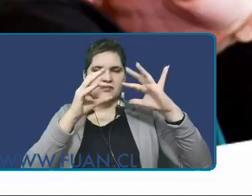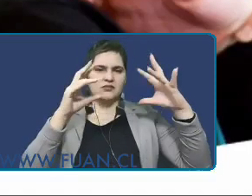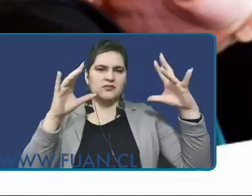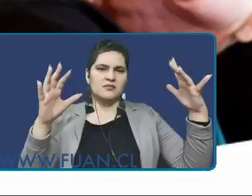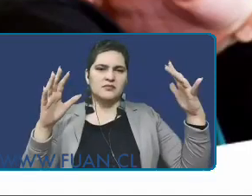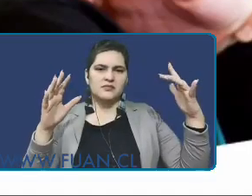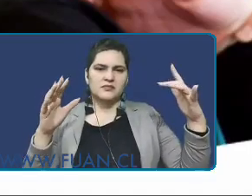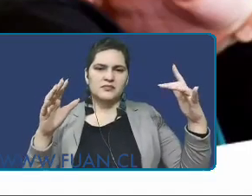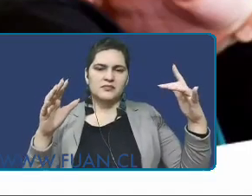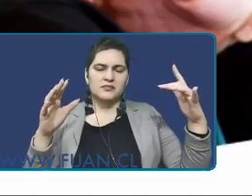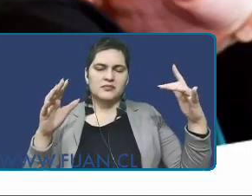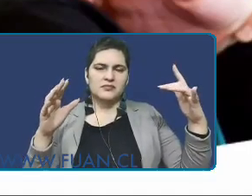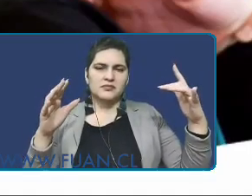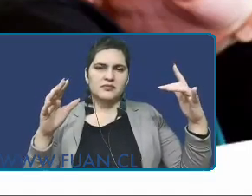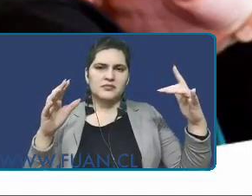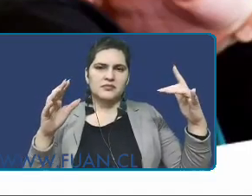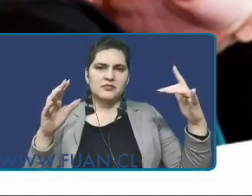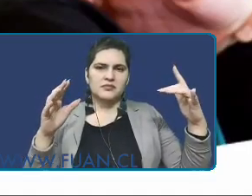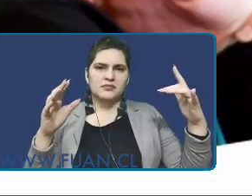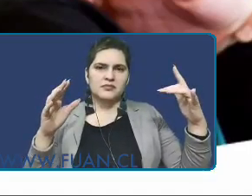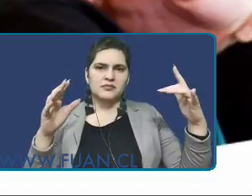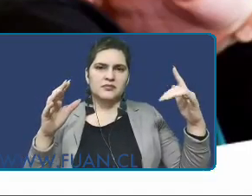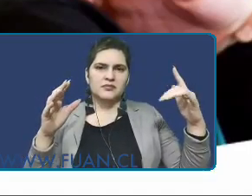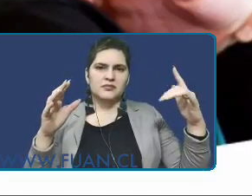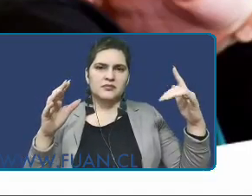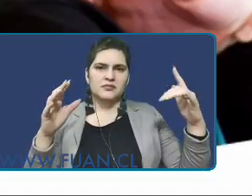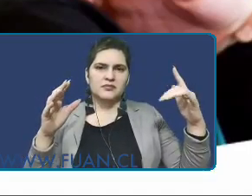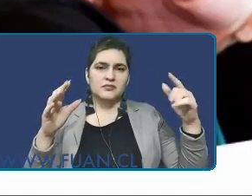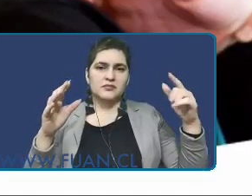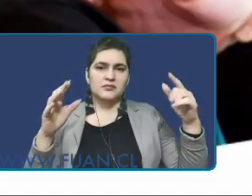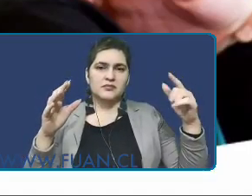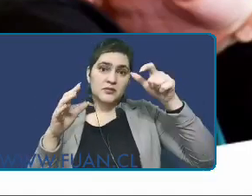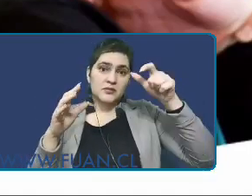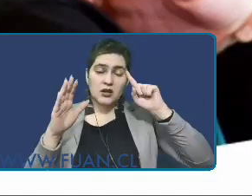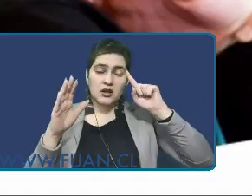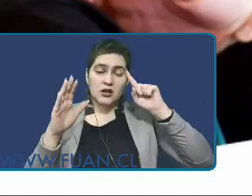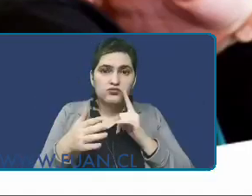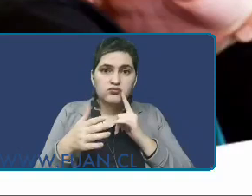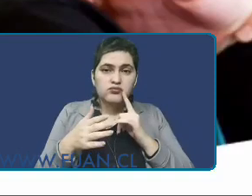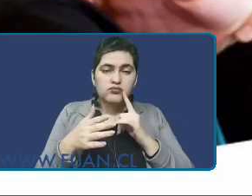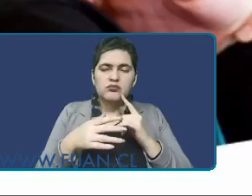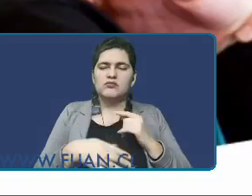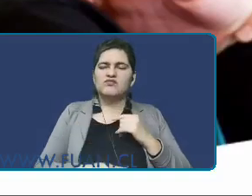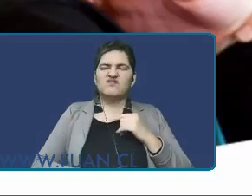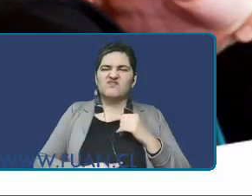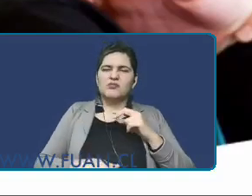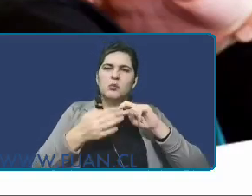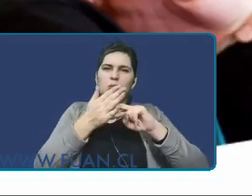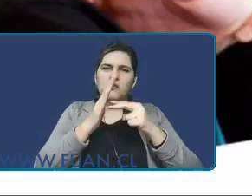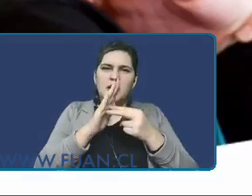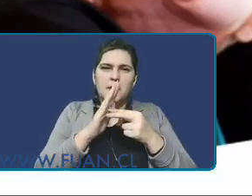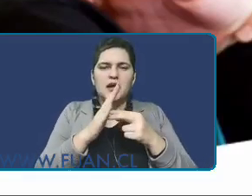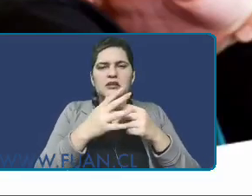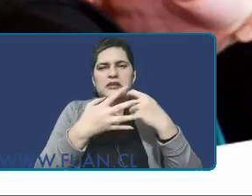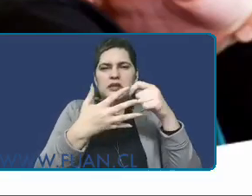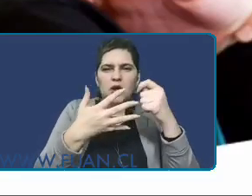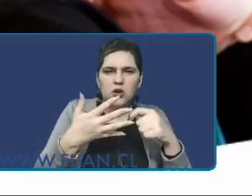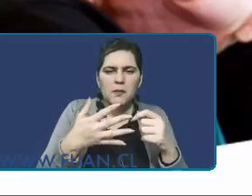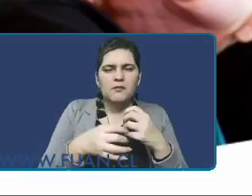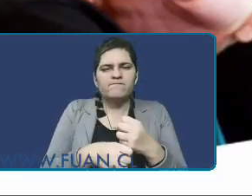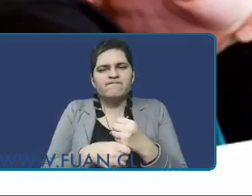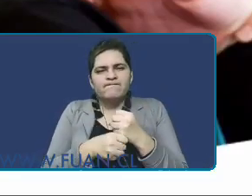en autismo ya dijimos, tengo una disfunción intestinal que me va a tener los síntomas de constipación, de dolor,